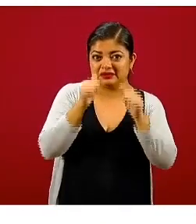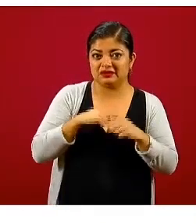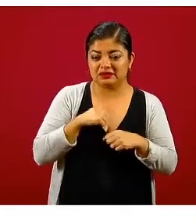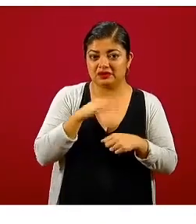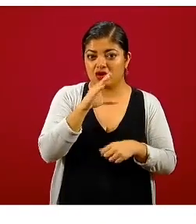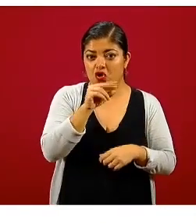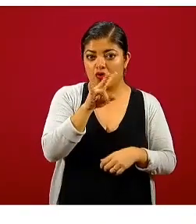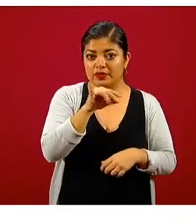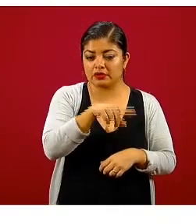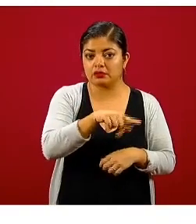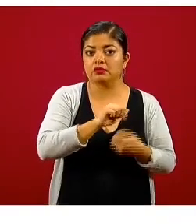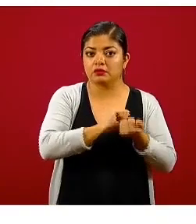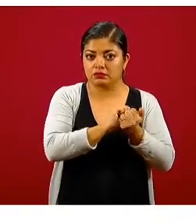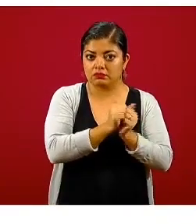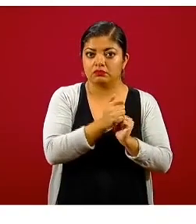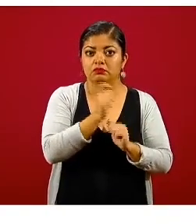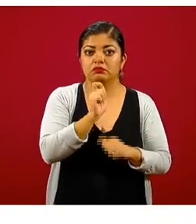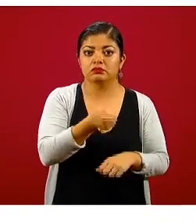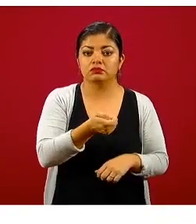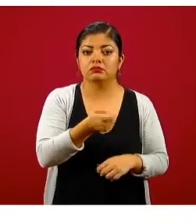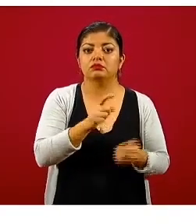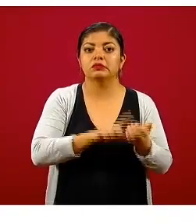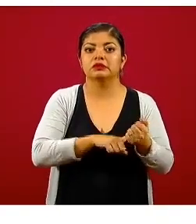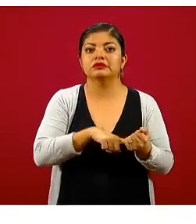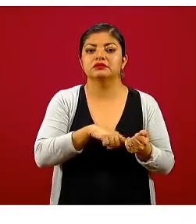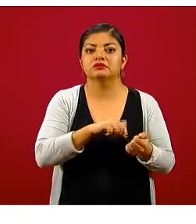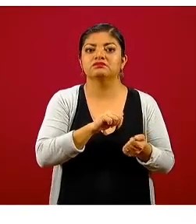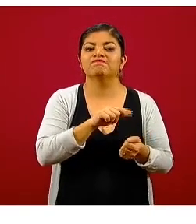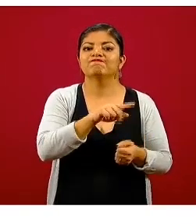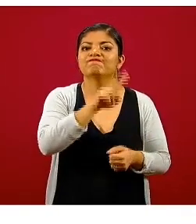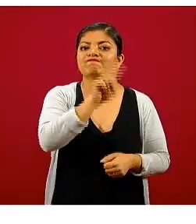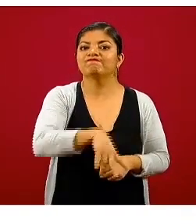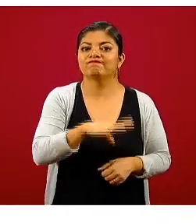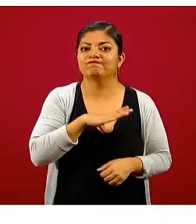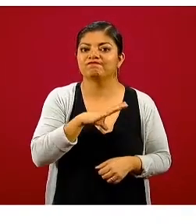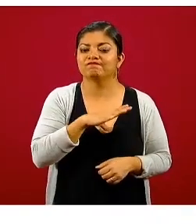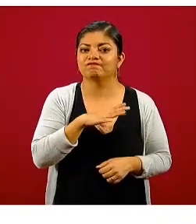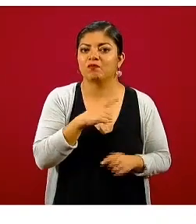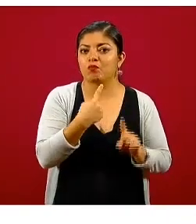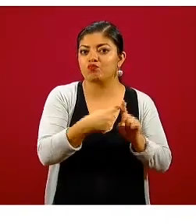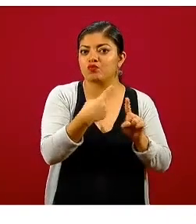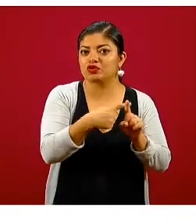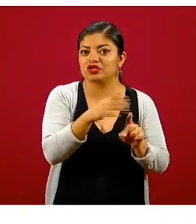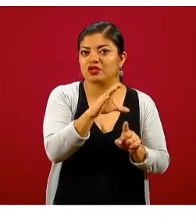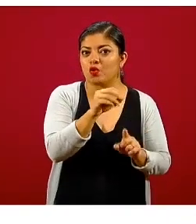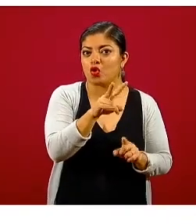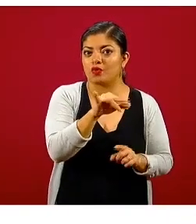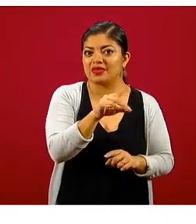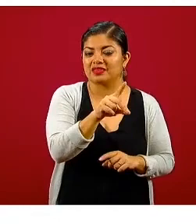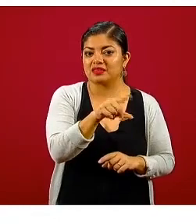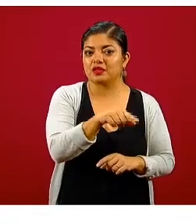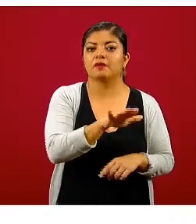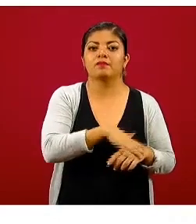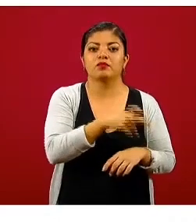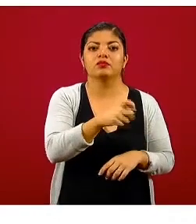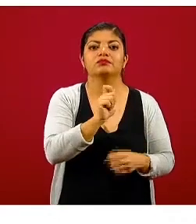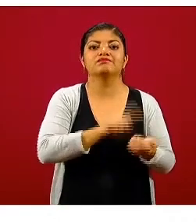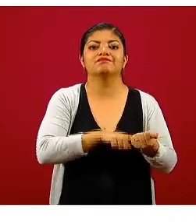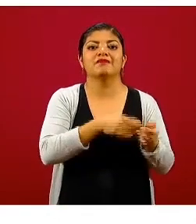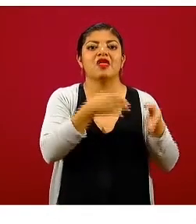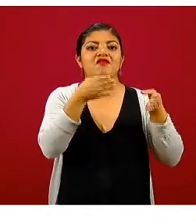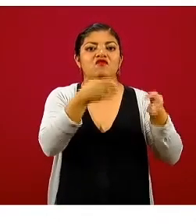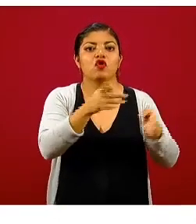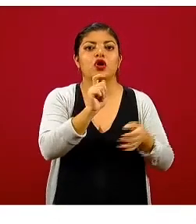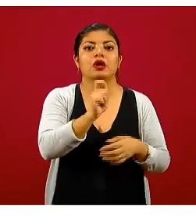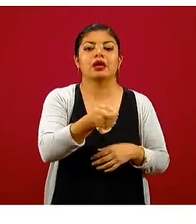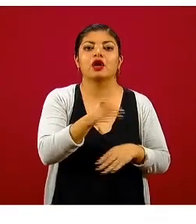va incrementando también el porcentaje de positividad. Y eso también en su momento lógicamente puede responder al enfoque